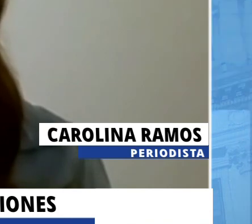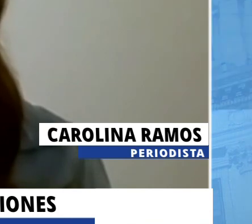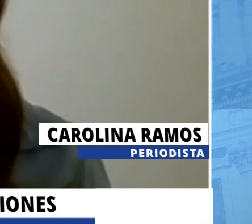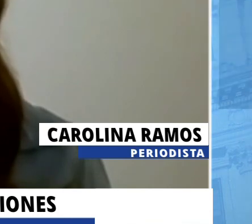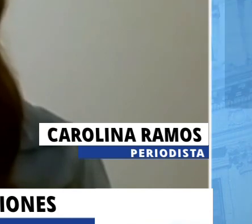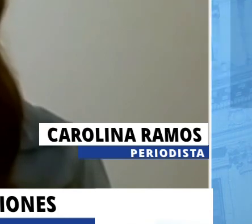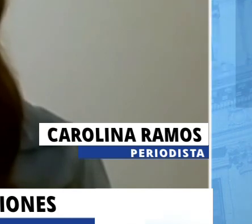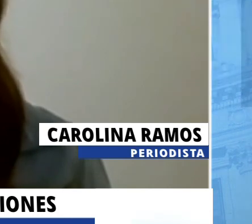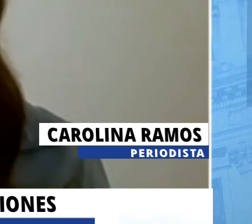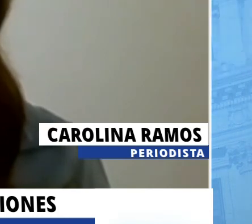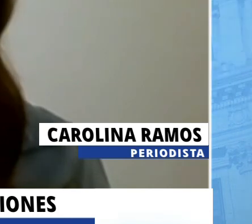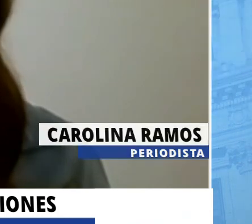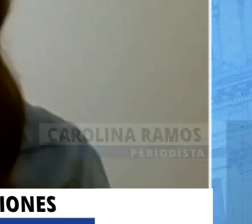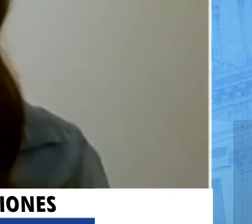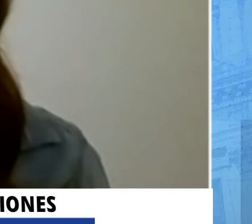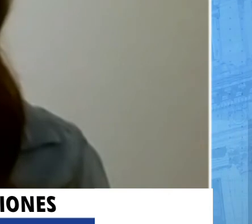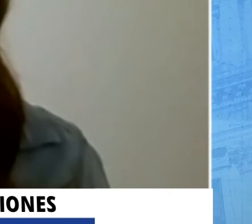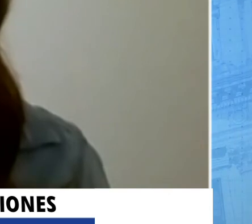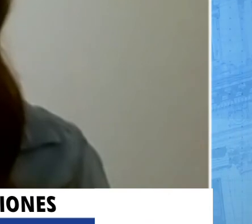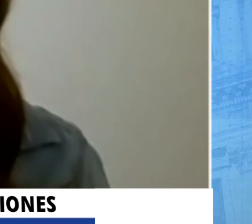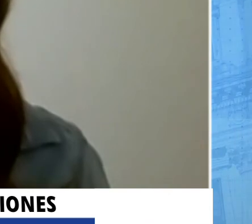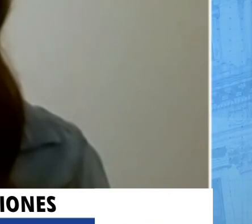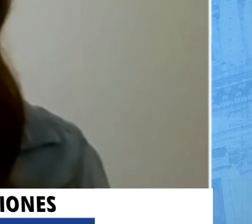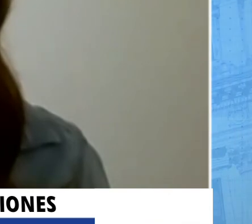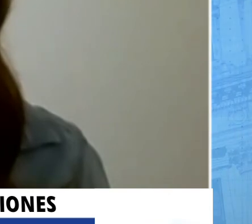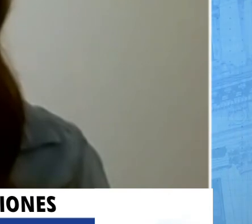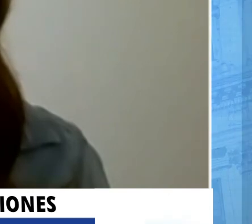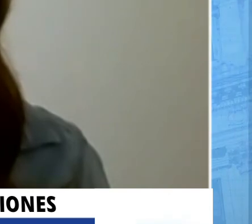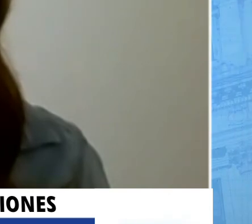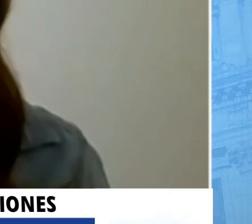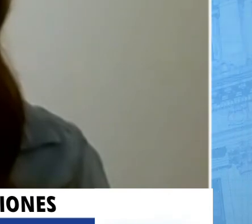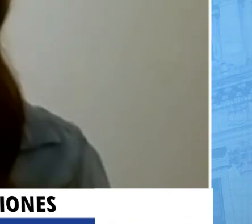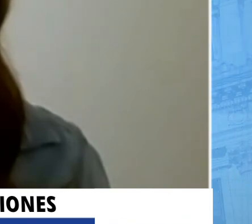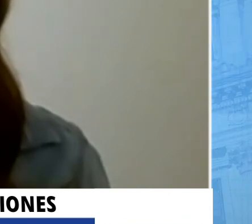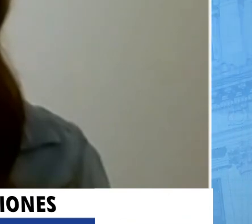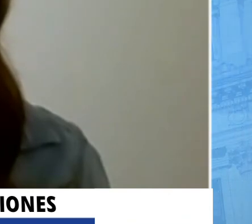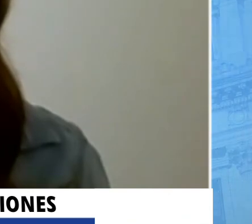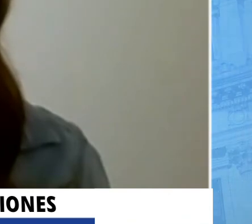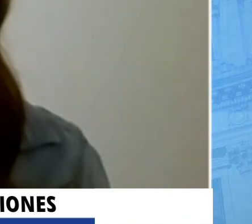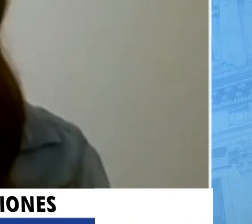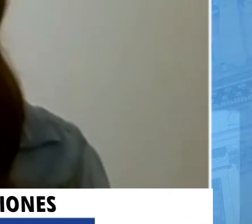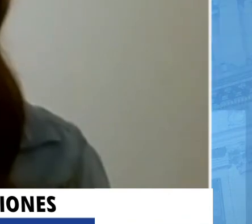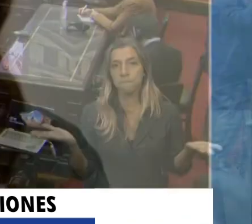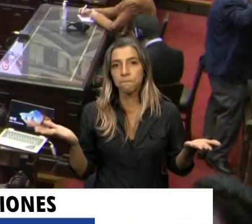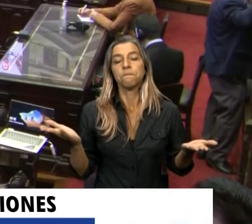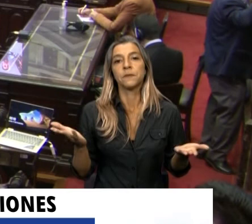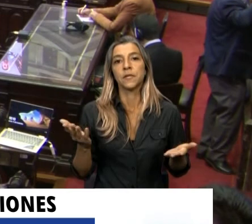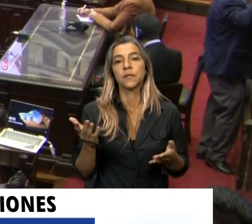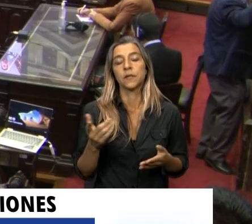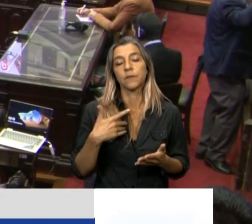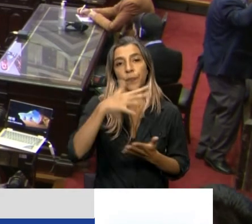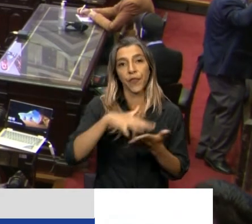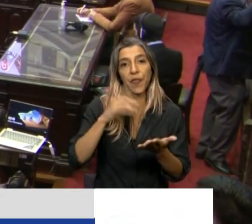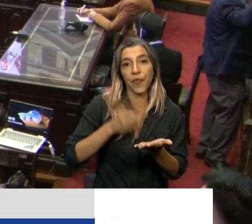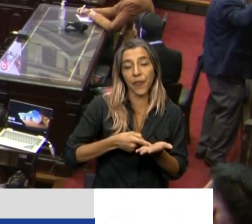lo escuchemos y enseguida te liberamos para que juntas podamos ver cuáles son las críticas que se le hicieron a este proyecto. El sentido del dictamen